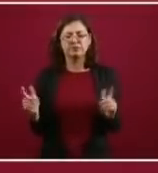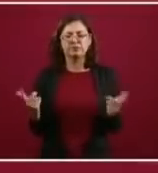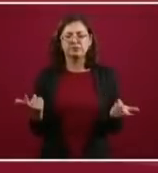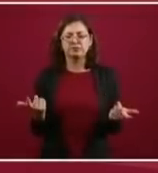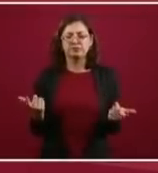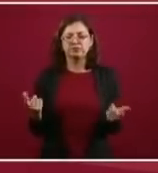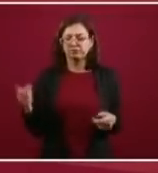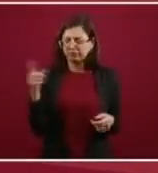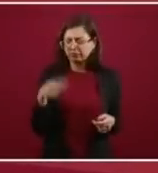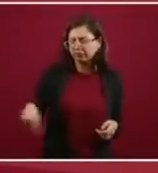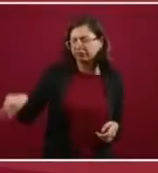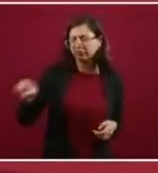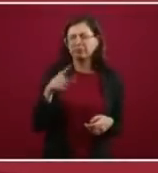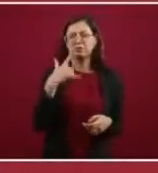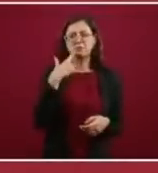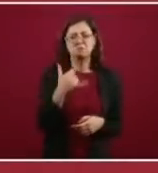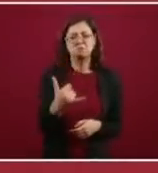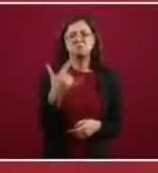luchando